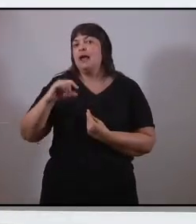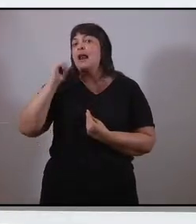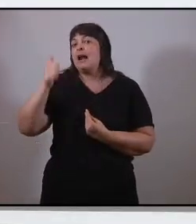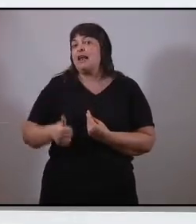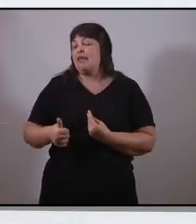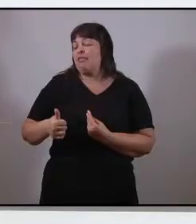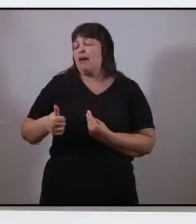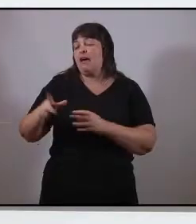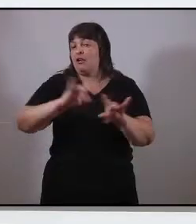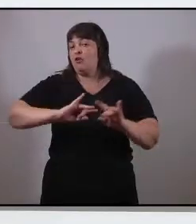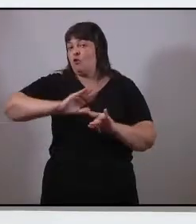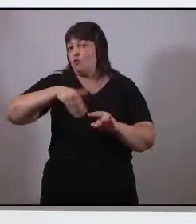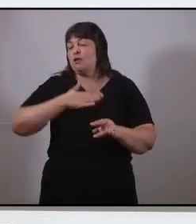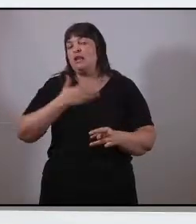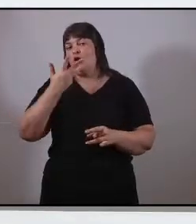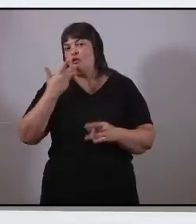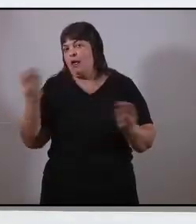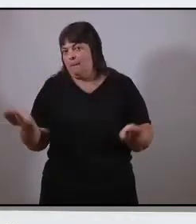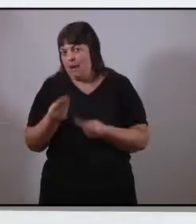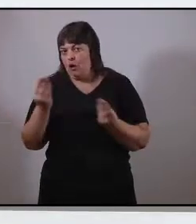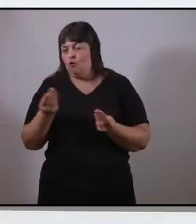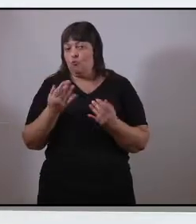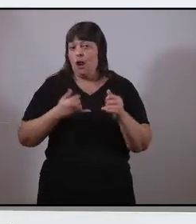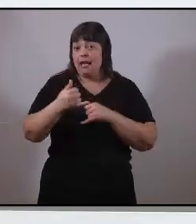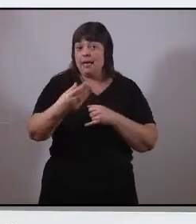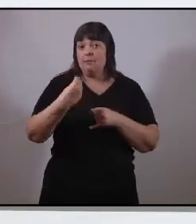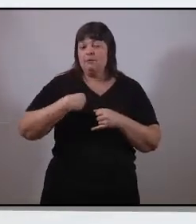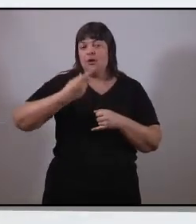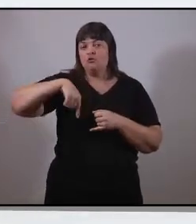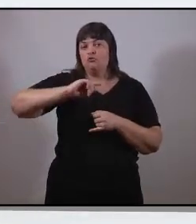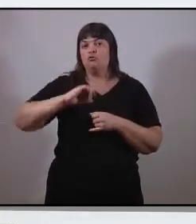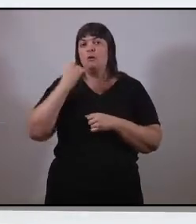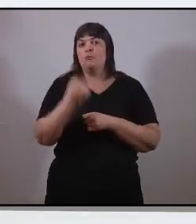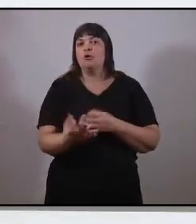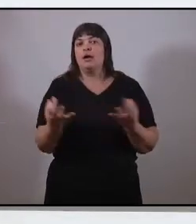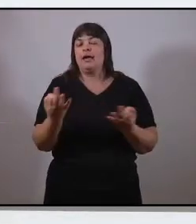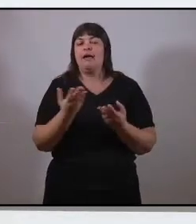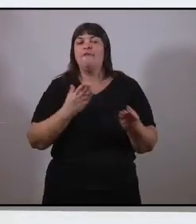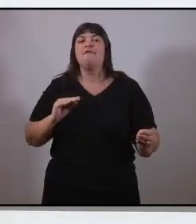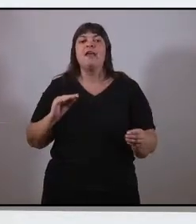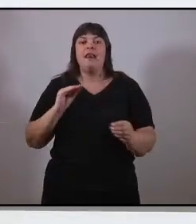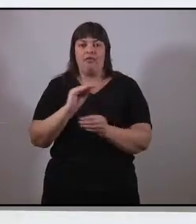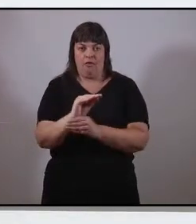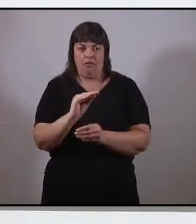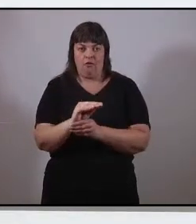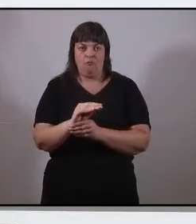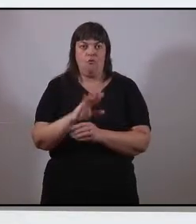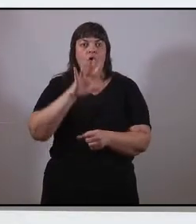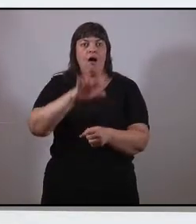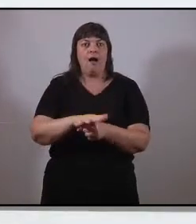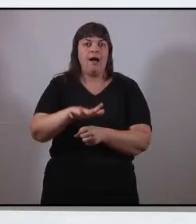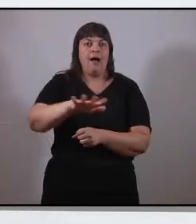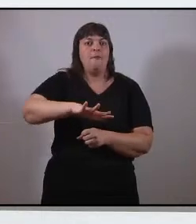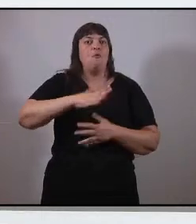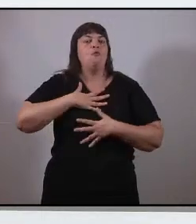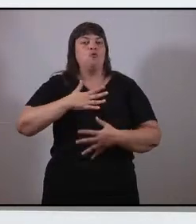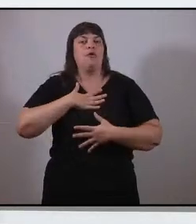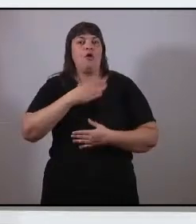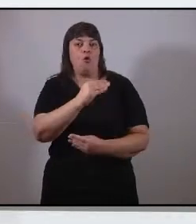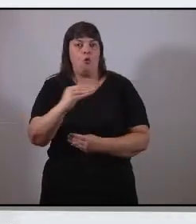de nuestra región. En esta línea vamos a apoyar la financiación del campo de voluntariado